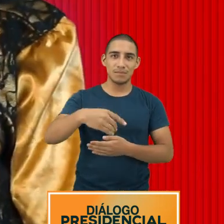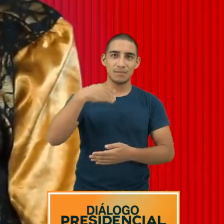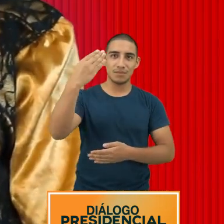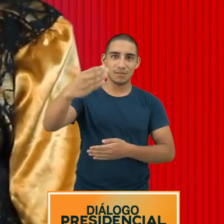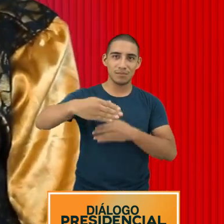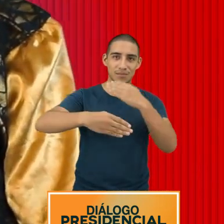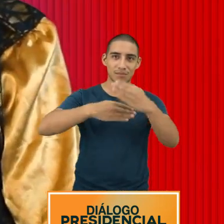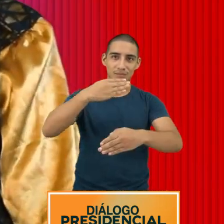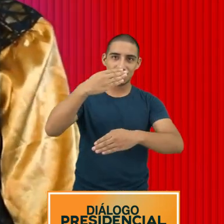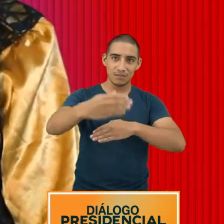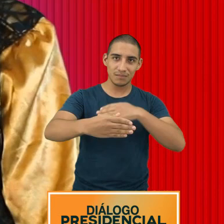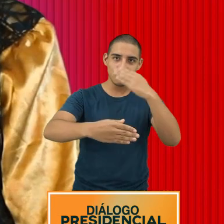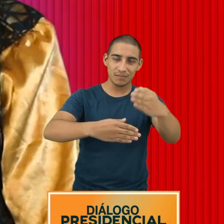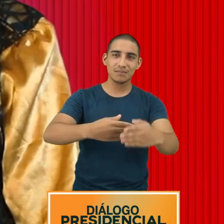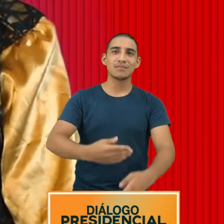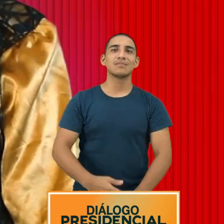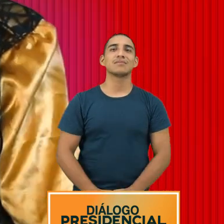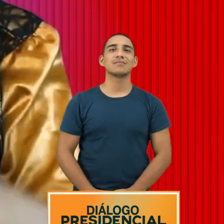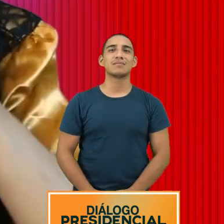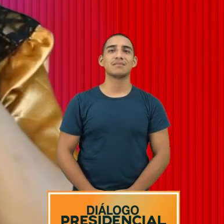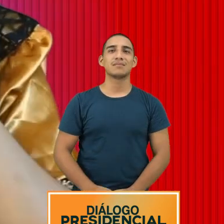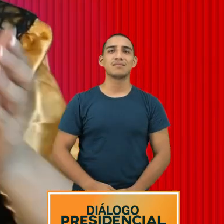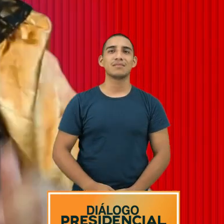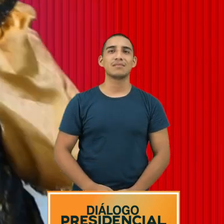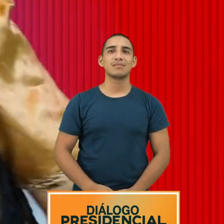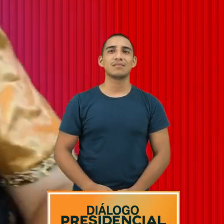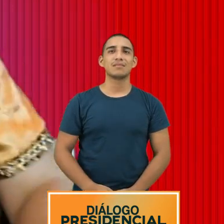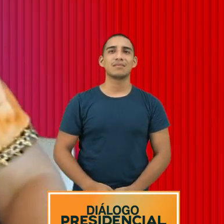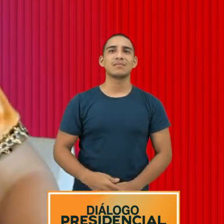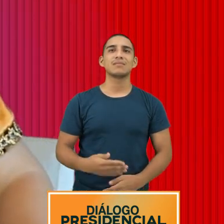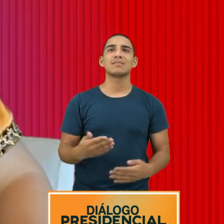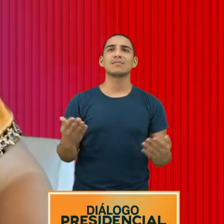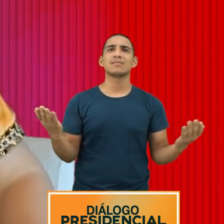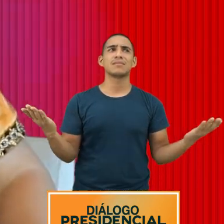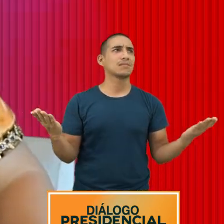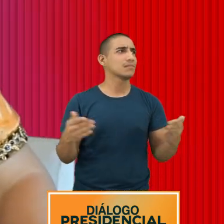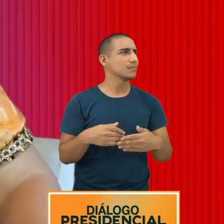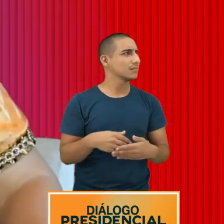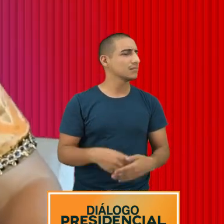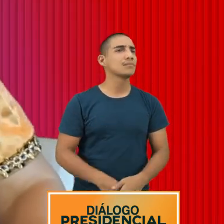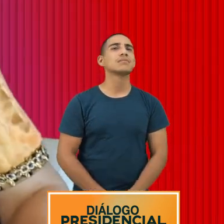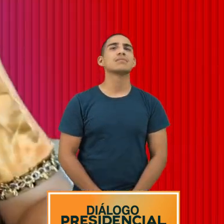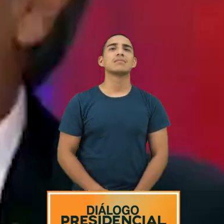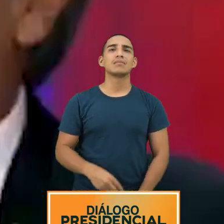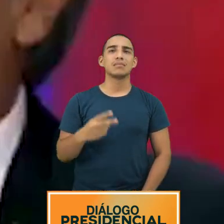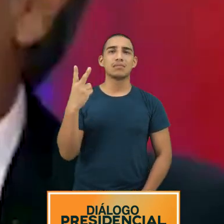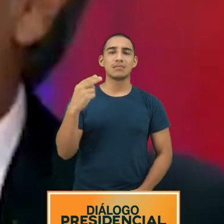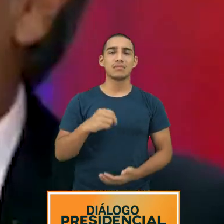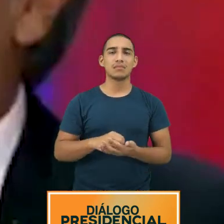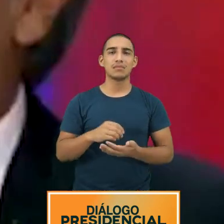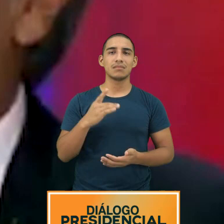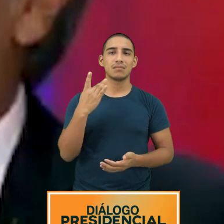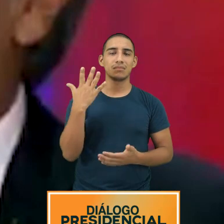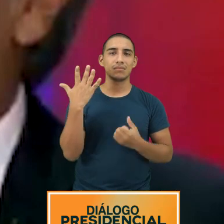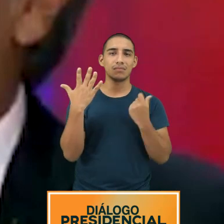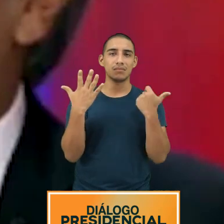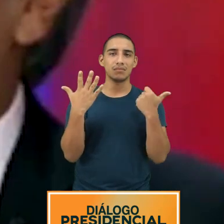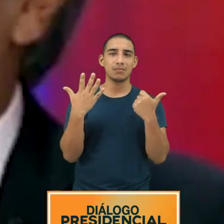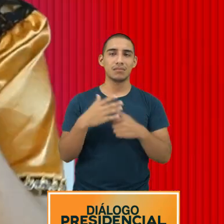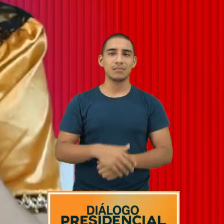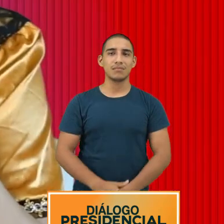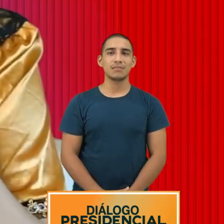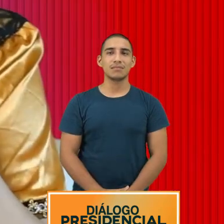productos no tradicionales no tenemos hasta cuándo tenemos ingreso petrolero 2026 qué desgracia